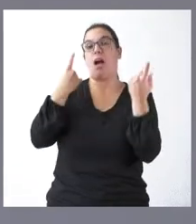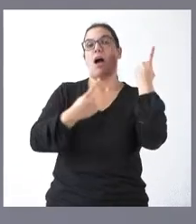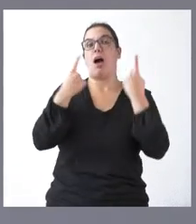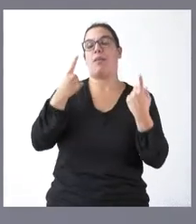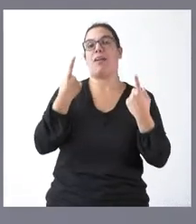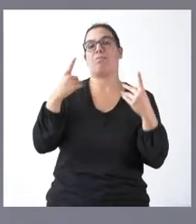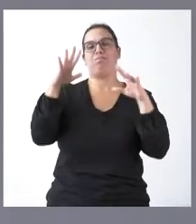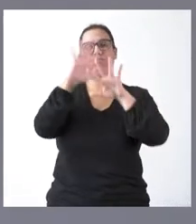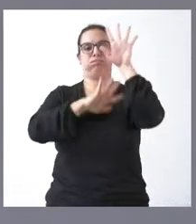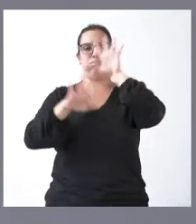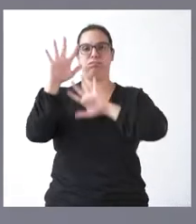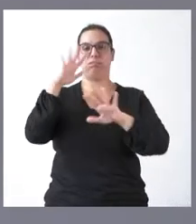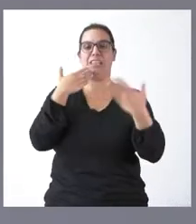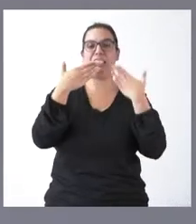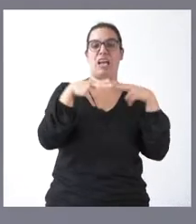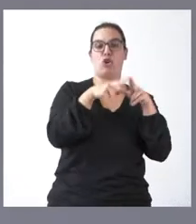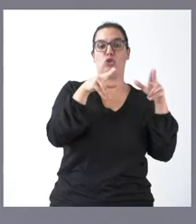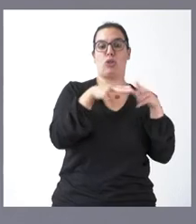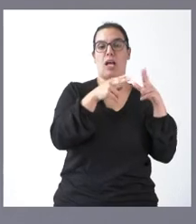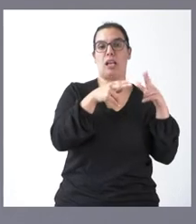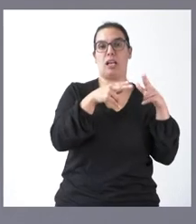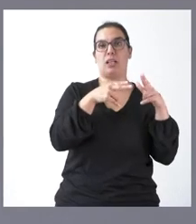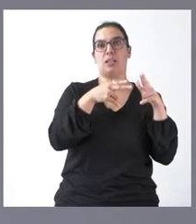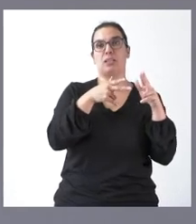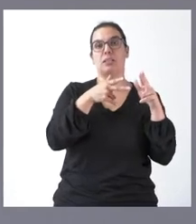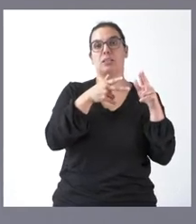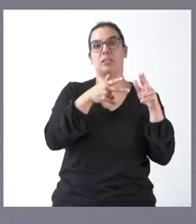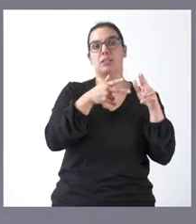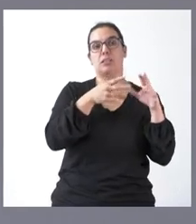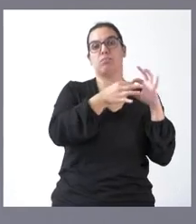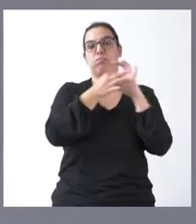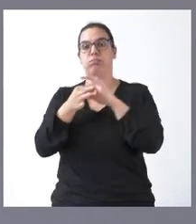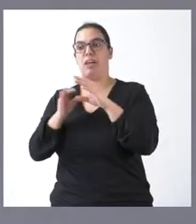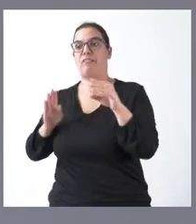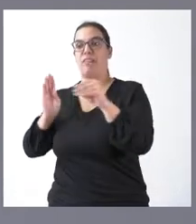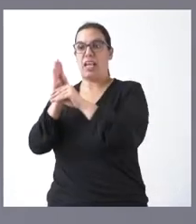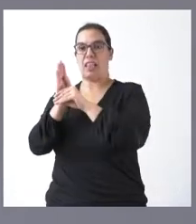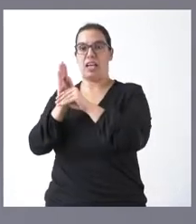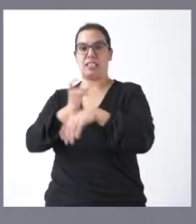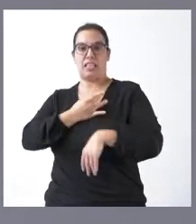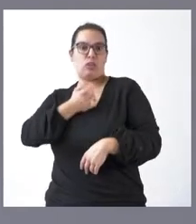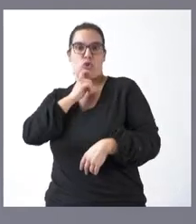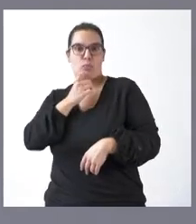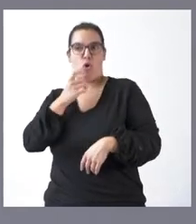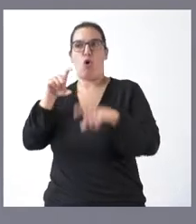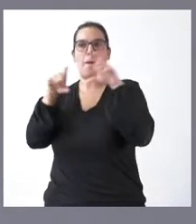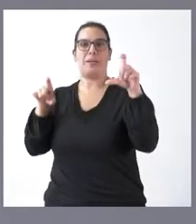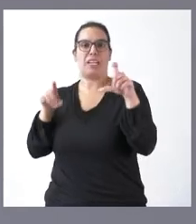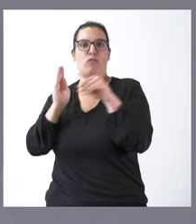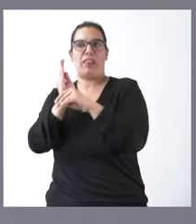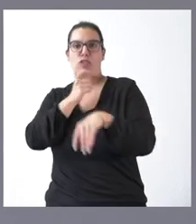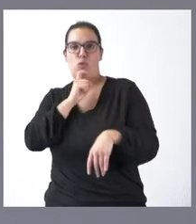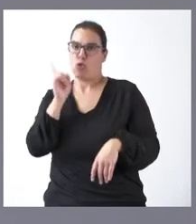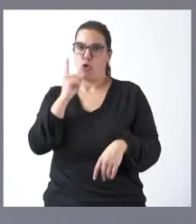diálogo social acuerdo que se firman con Cómo se financian los que firmen los acuerdos son cosas distintas y a nosotros nos importa mucho más